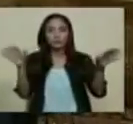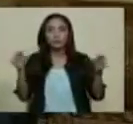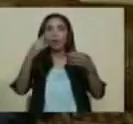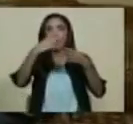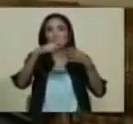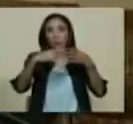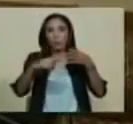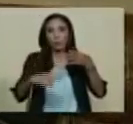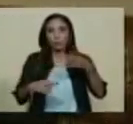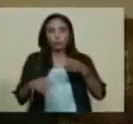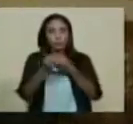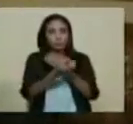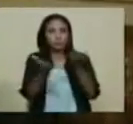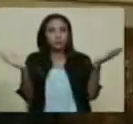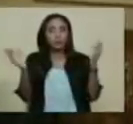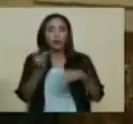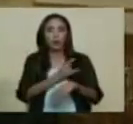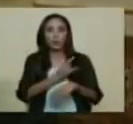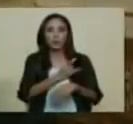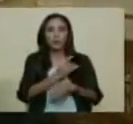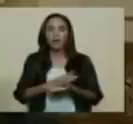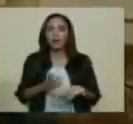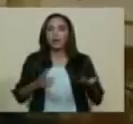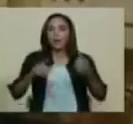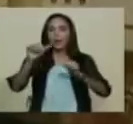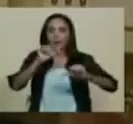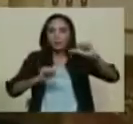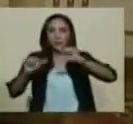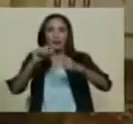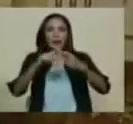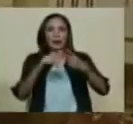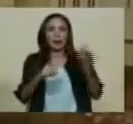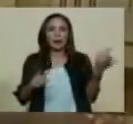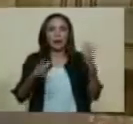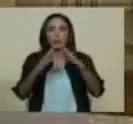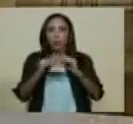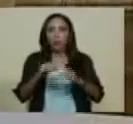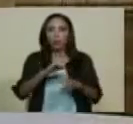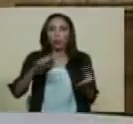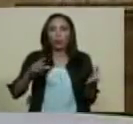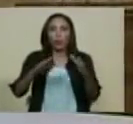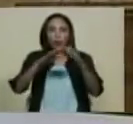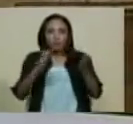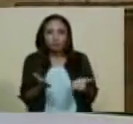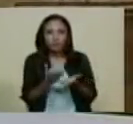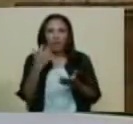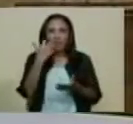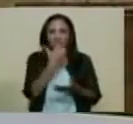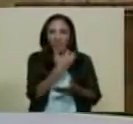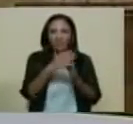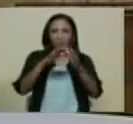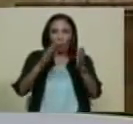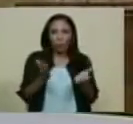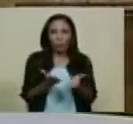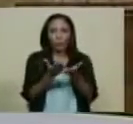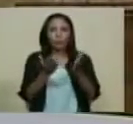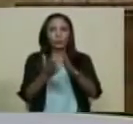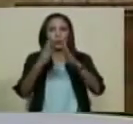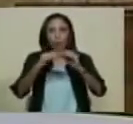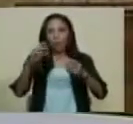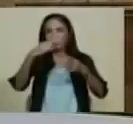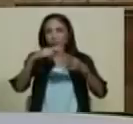insumos, material de laboratorio, reactivos, solventes, material de vidrio, materiales de